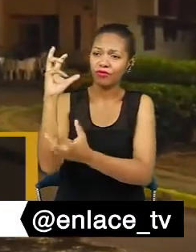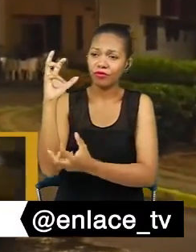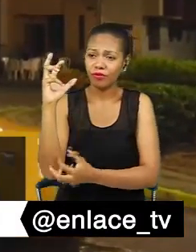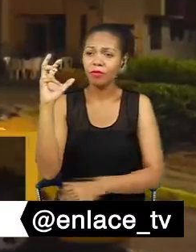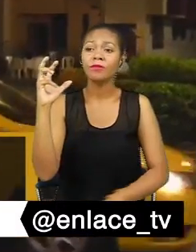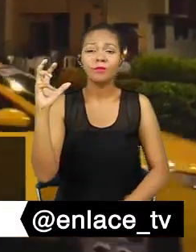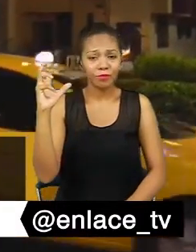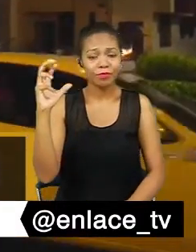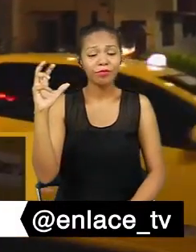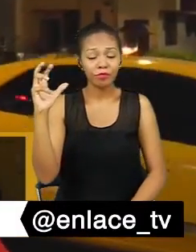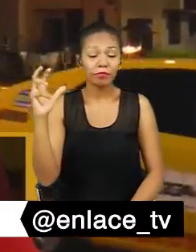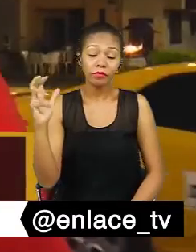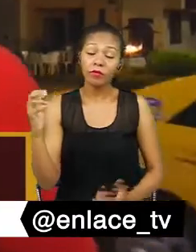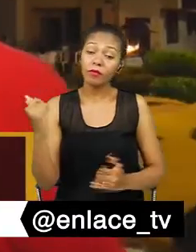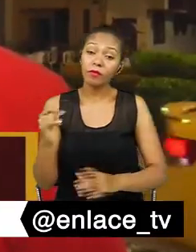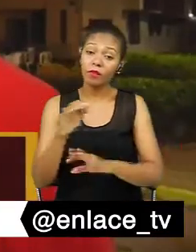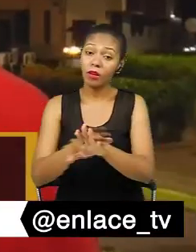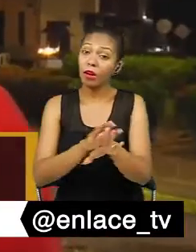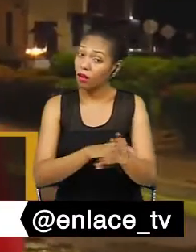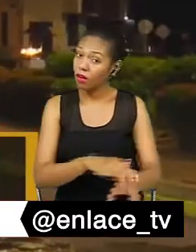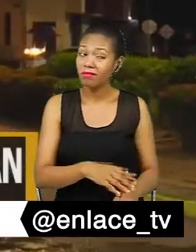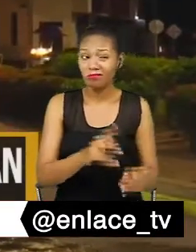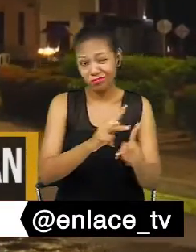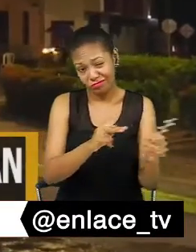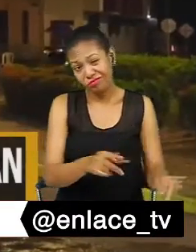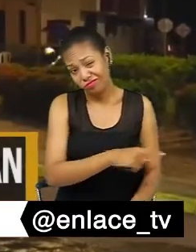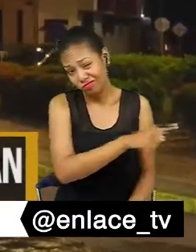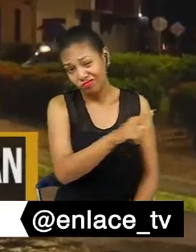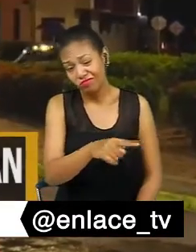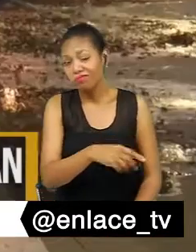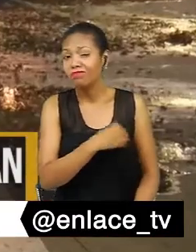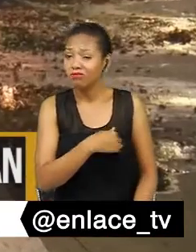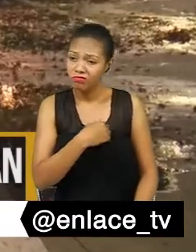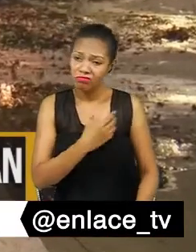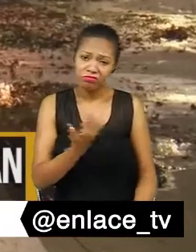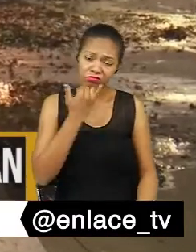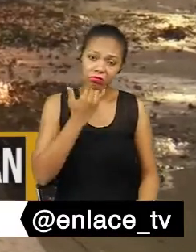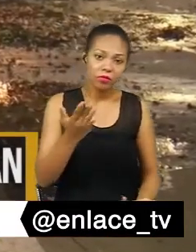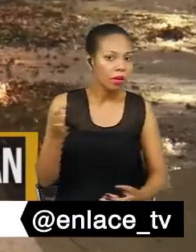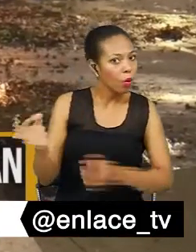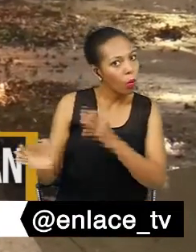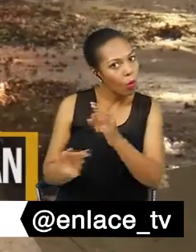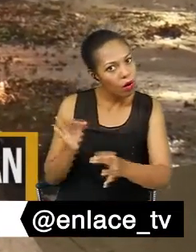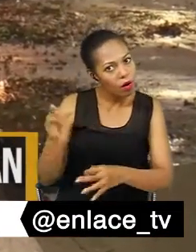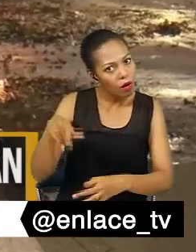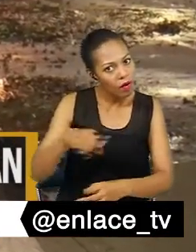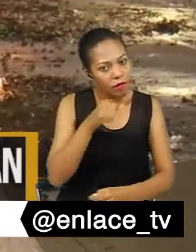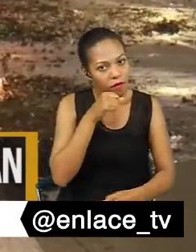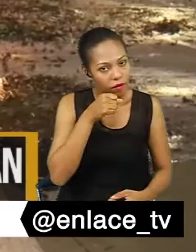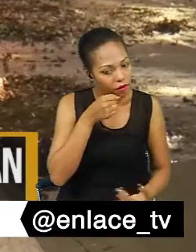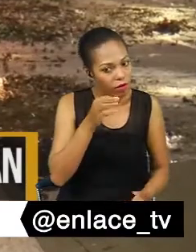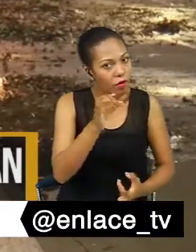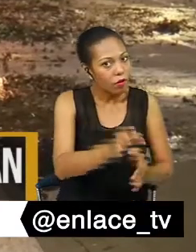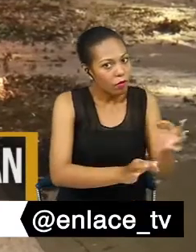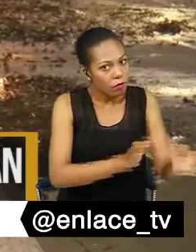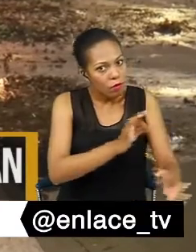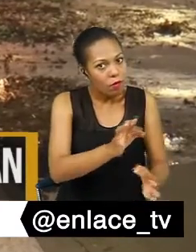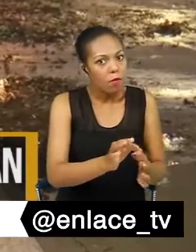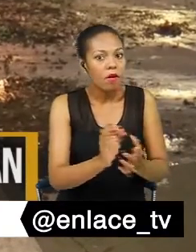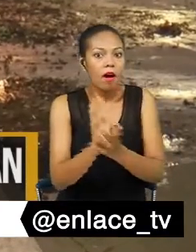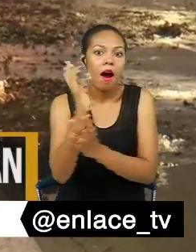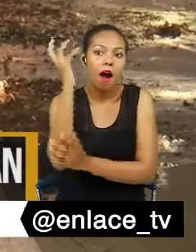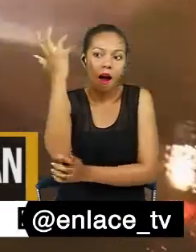estamos diciendo a esas personas de que cuidamos a Barranca Bermeja, cuidamos sus árboles. El Cuerpo de Bomberos Voluntarios hizo nuevamente un